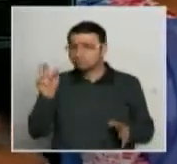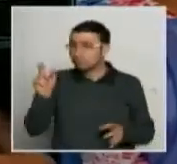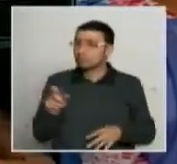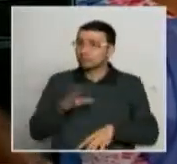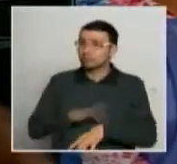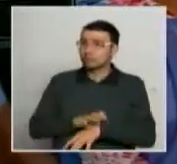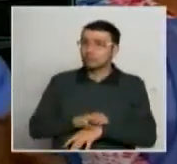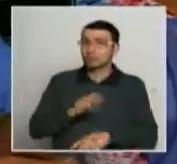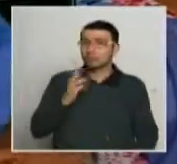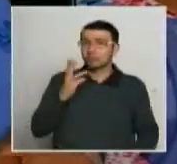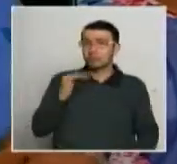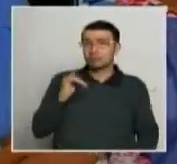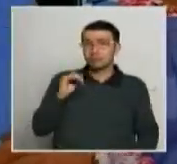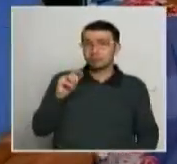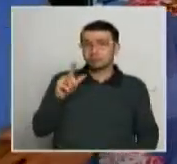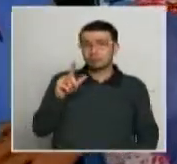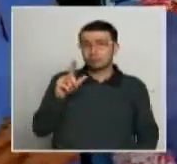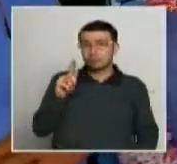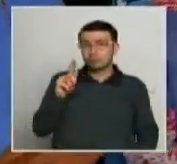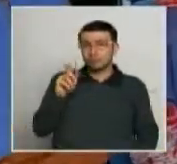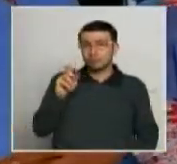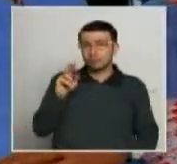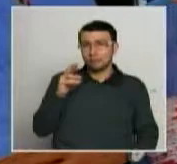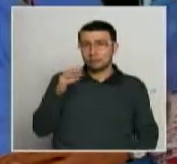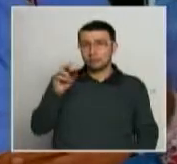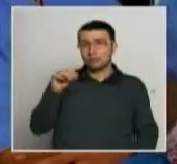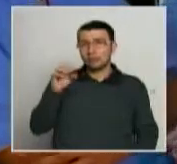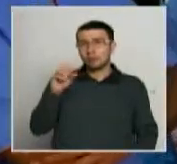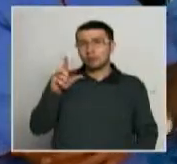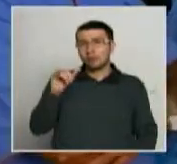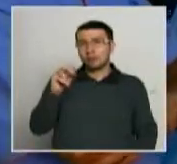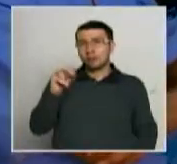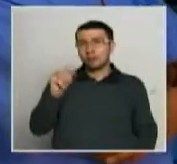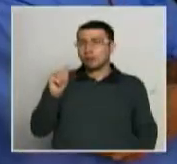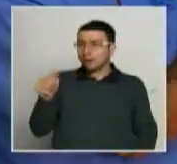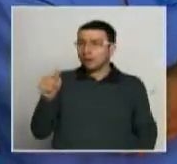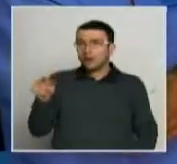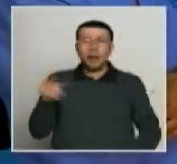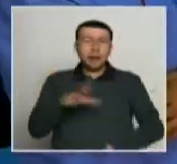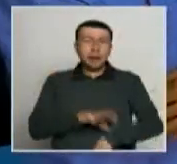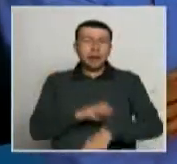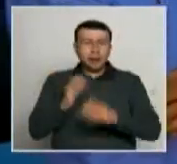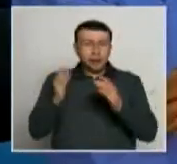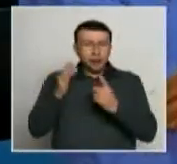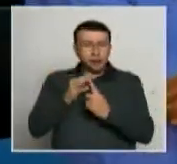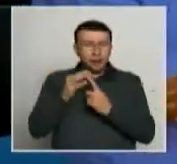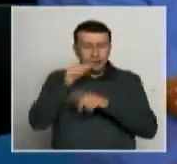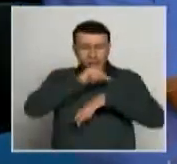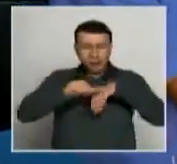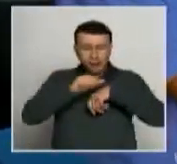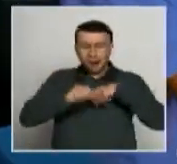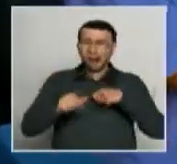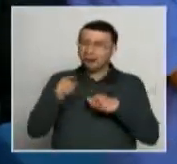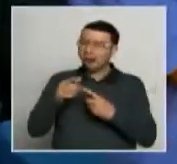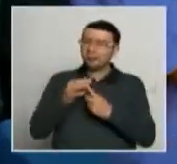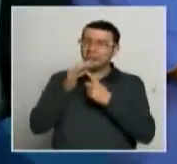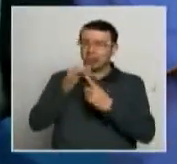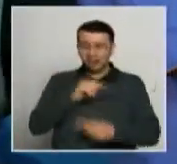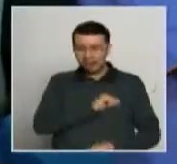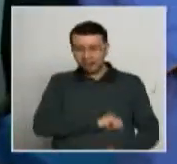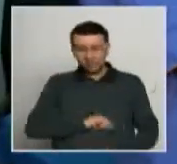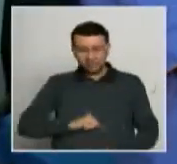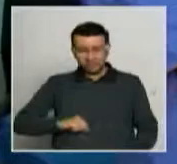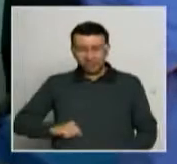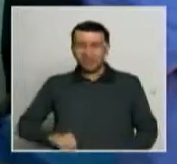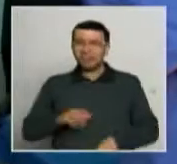doctor Wilfer Molina Márquez. Él es médico cirujano especializado en métodos diagnósticos, ecografía, medicina